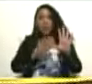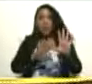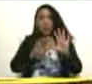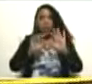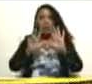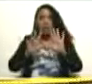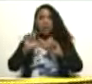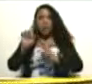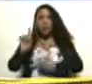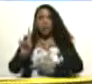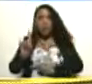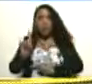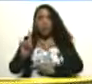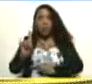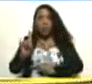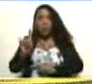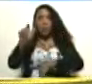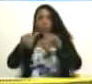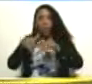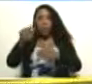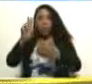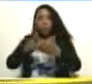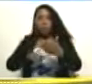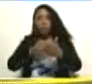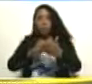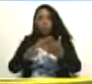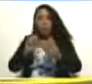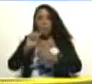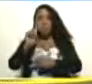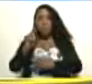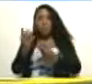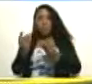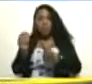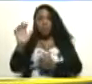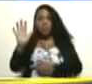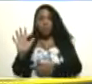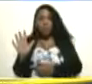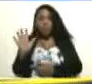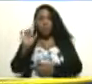10.326.981. Votos nulos en la pregunta número 5,